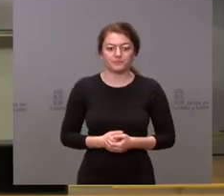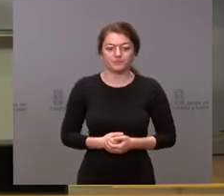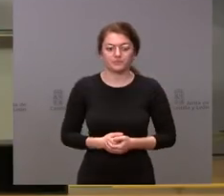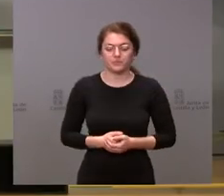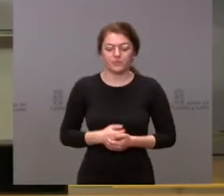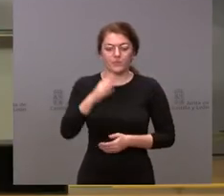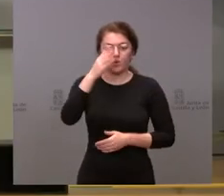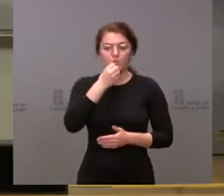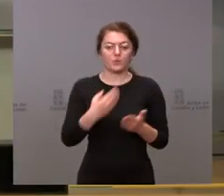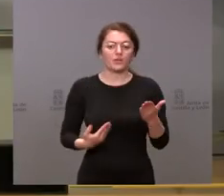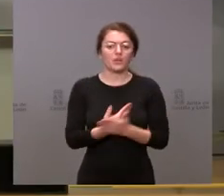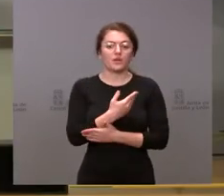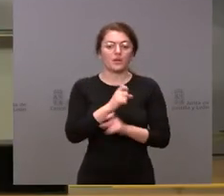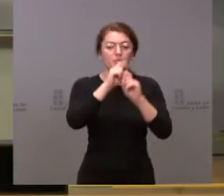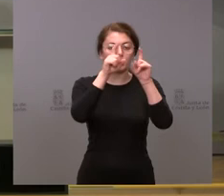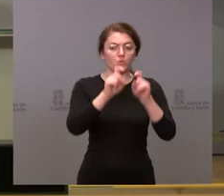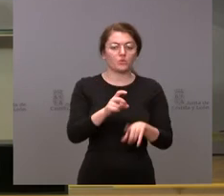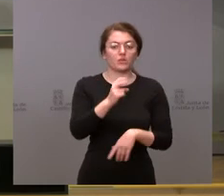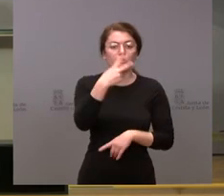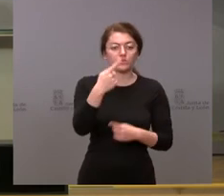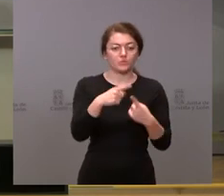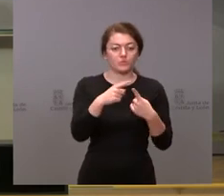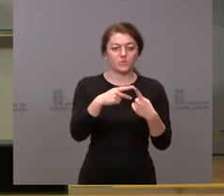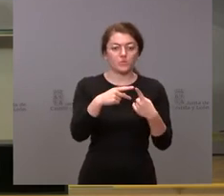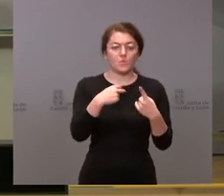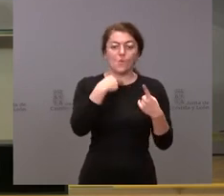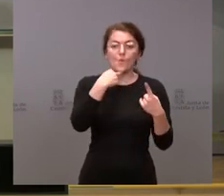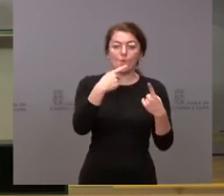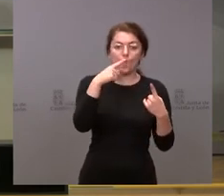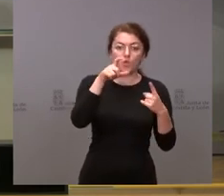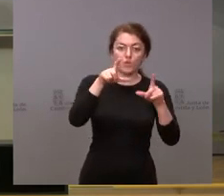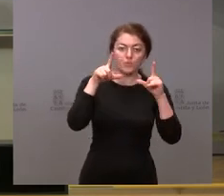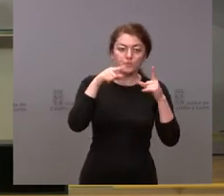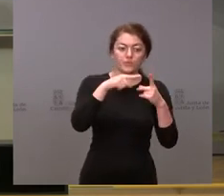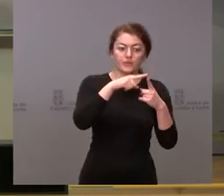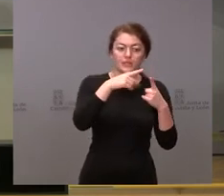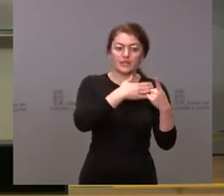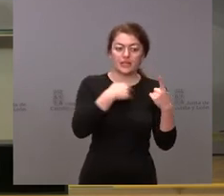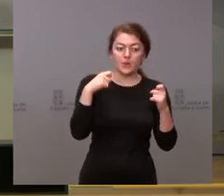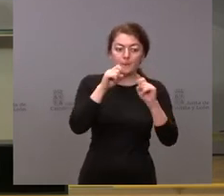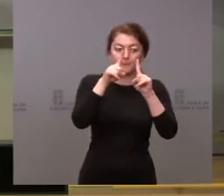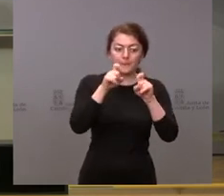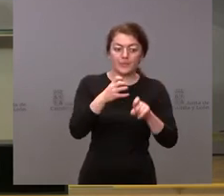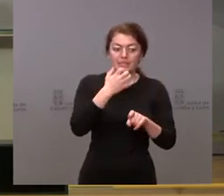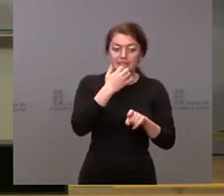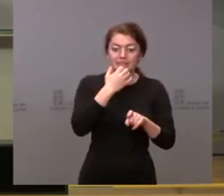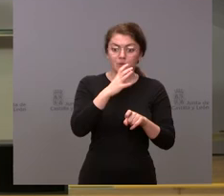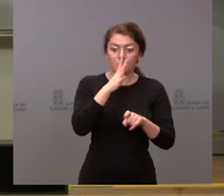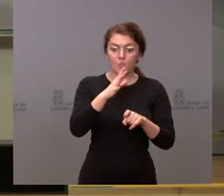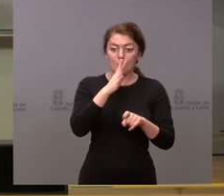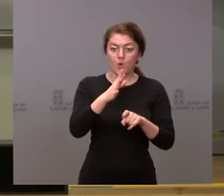tenía dos preguntas una para el portavoz quería preguntarle si él ante la reforma de modelo de